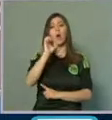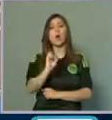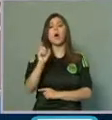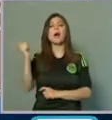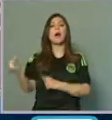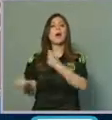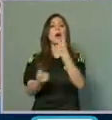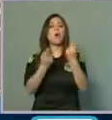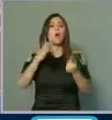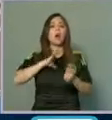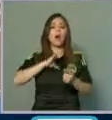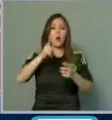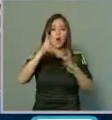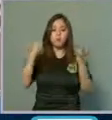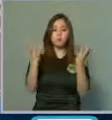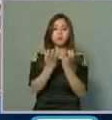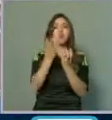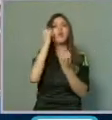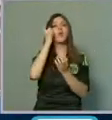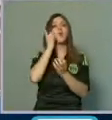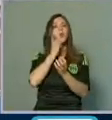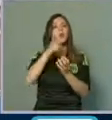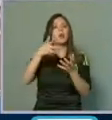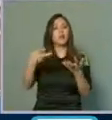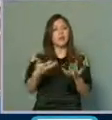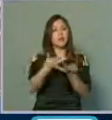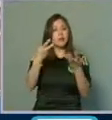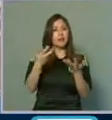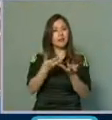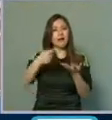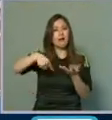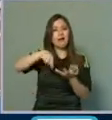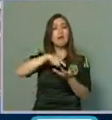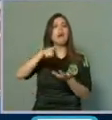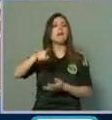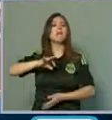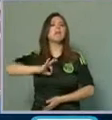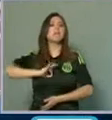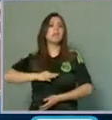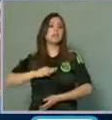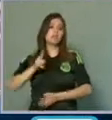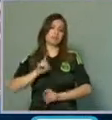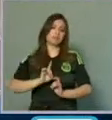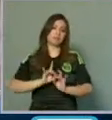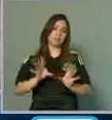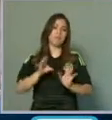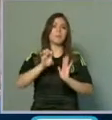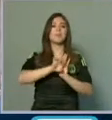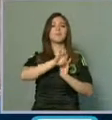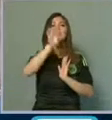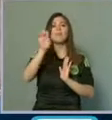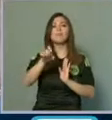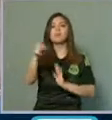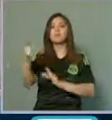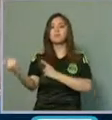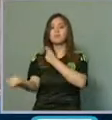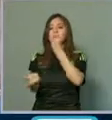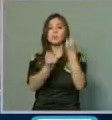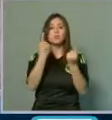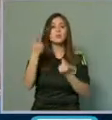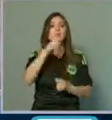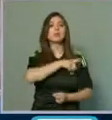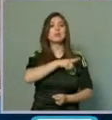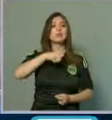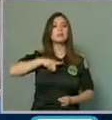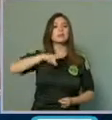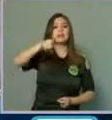por ejemplo, lo que da en contacto nos puede ayudar muchísimo. Sí, pero entonces, es muy importante que si vamos a comer ahí, pues echemos un ojito, que es un lugar higiénico y a